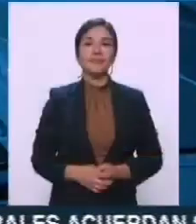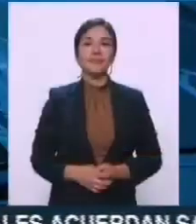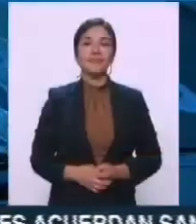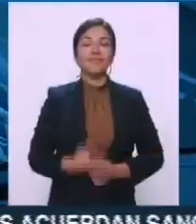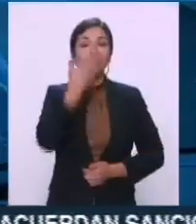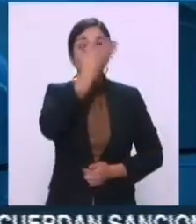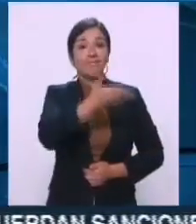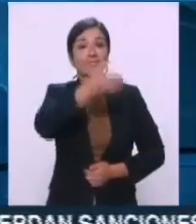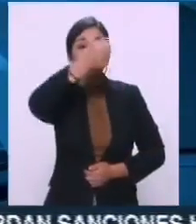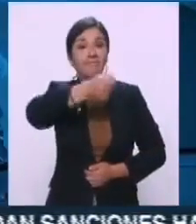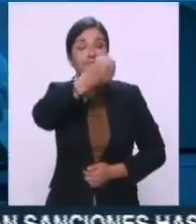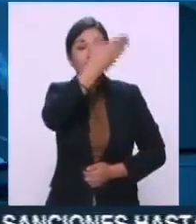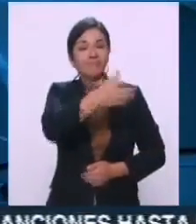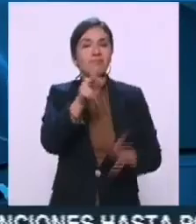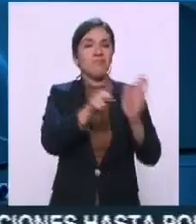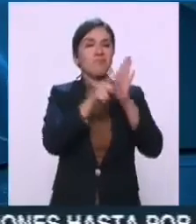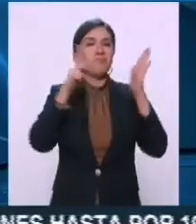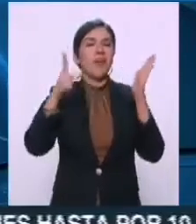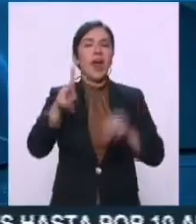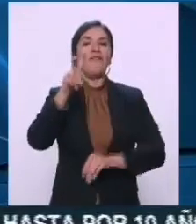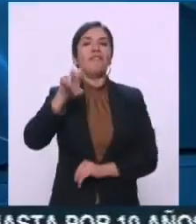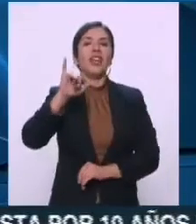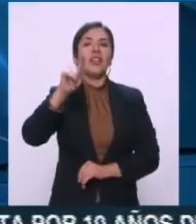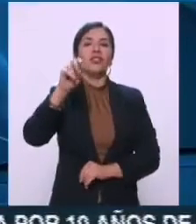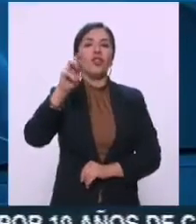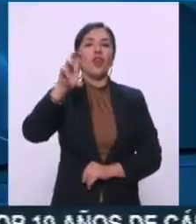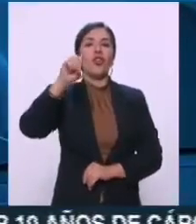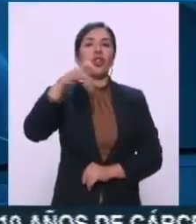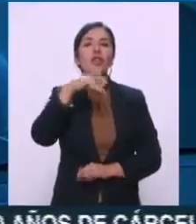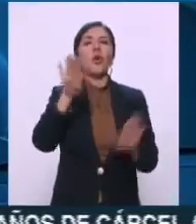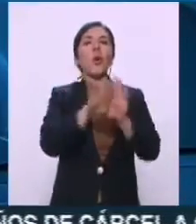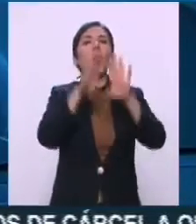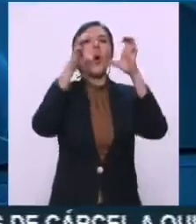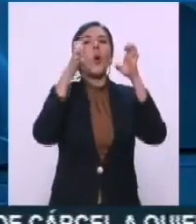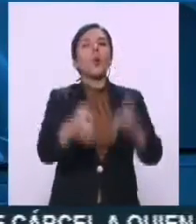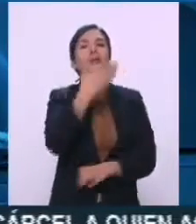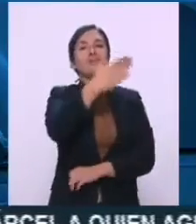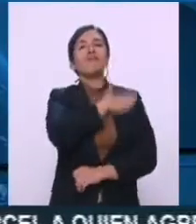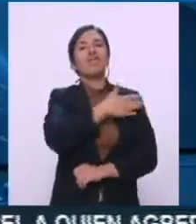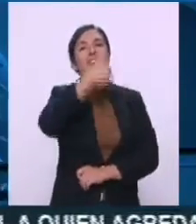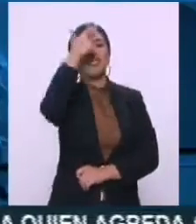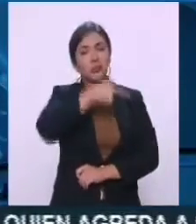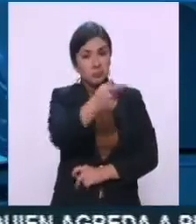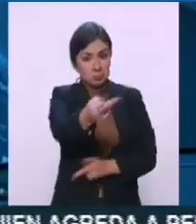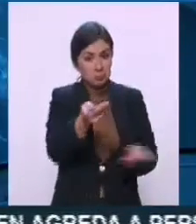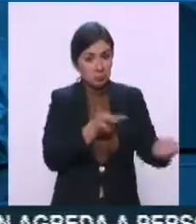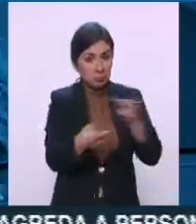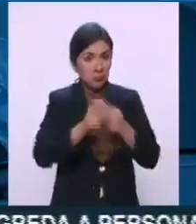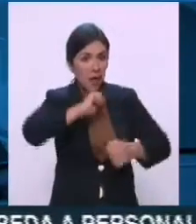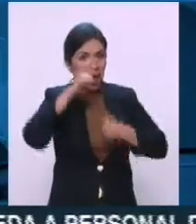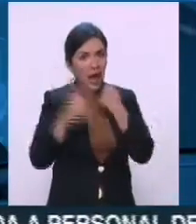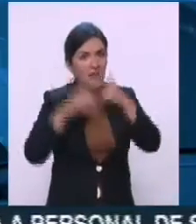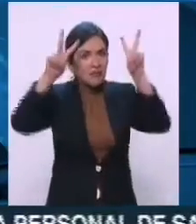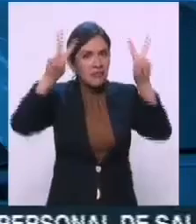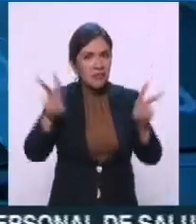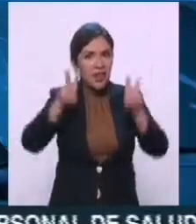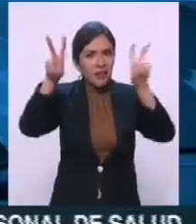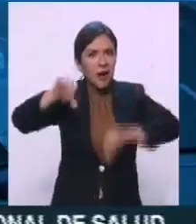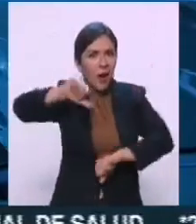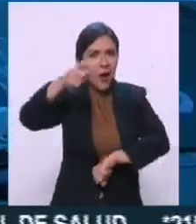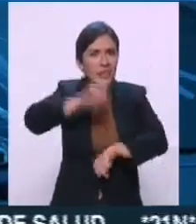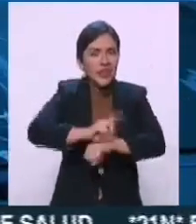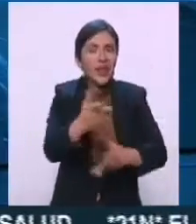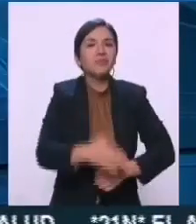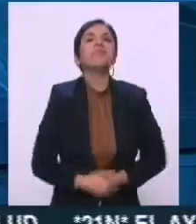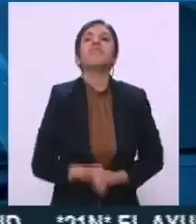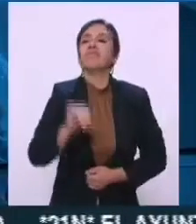Saludo con muchísimo gusto al periodista Víctor Ronquillo. ¿Cómo estás, Víctor? Muy buenas noches. Nos tienes preparados varios temas el día de hoy.